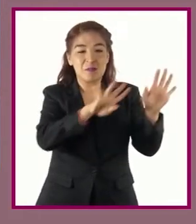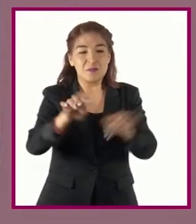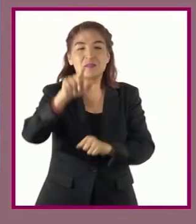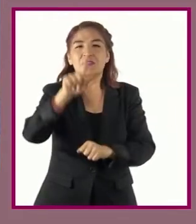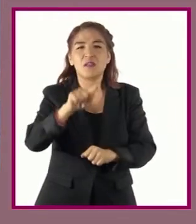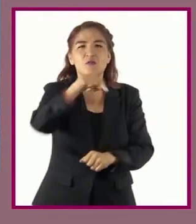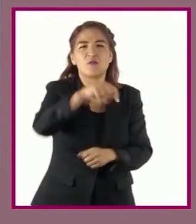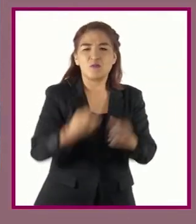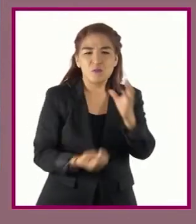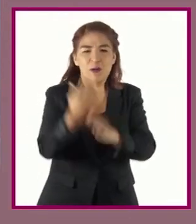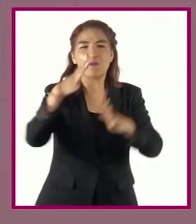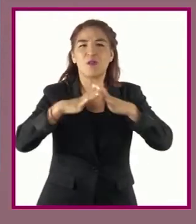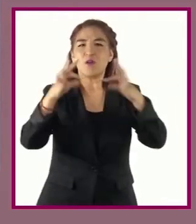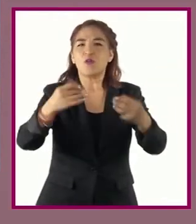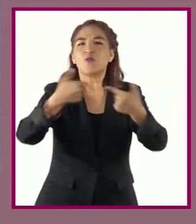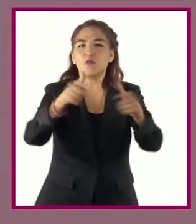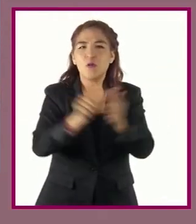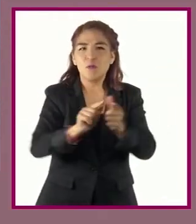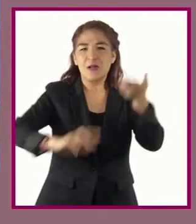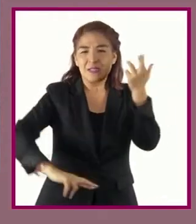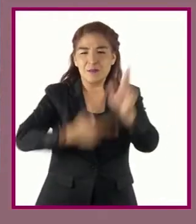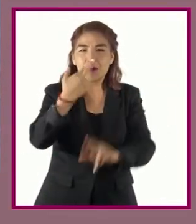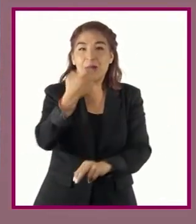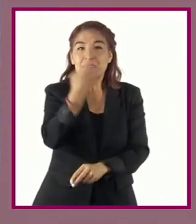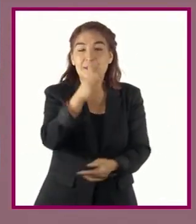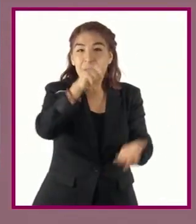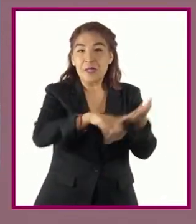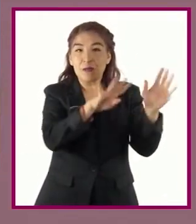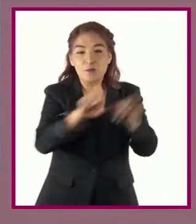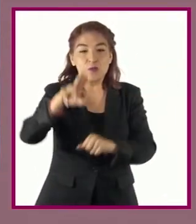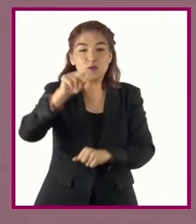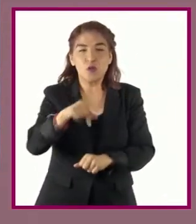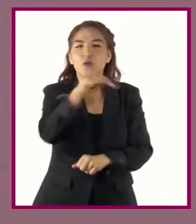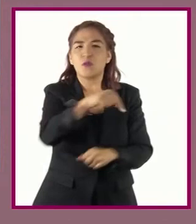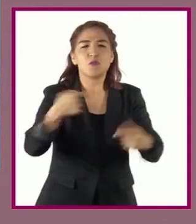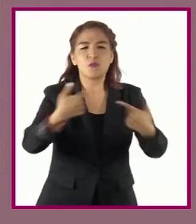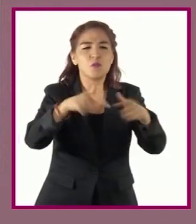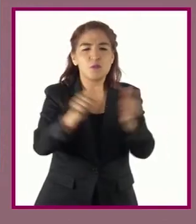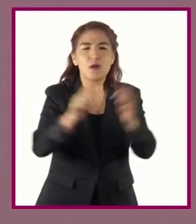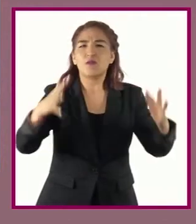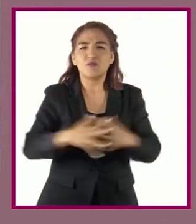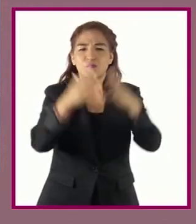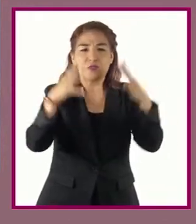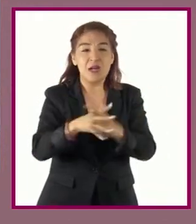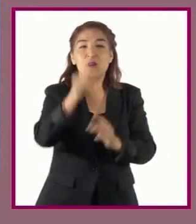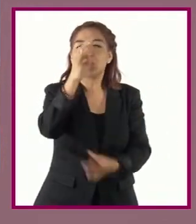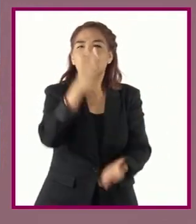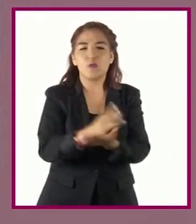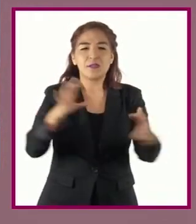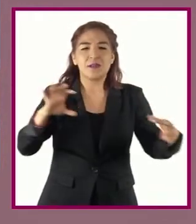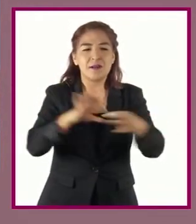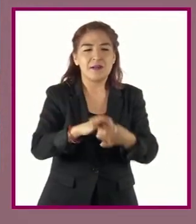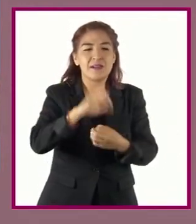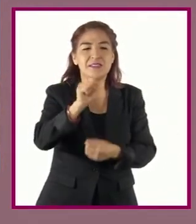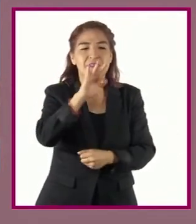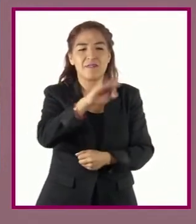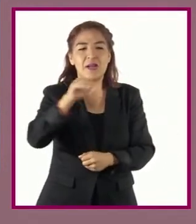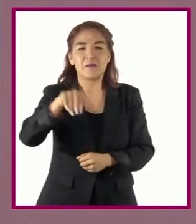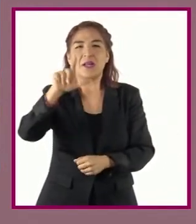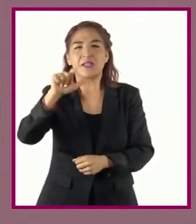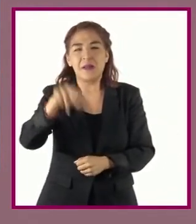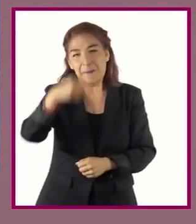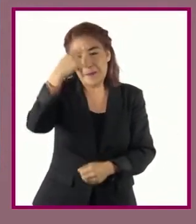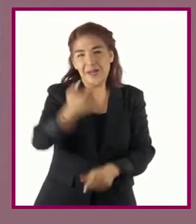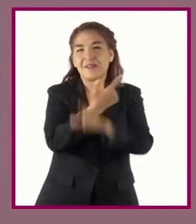grupos revolucionarios. Posteriormente, en 1980, estos grupos guerrilleros se unieron en uno solo, llamado Frente Farabundo Martí para